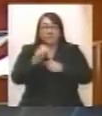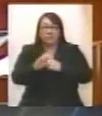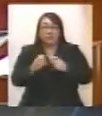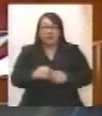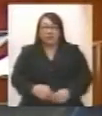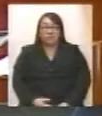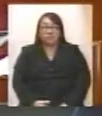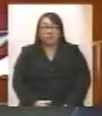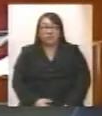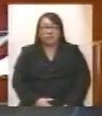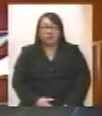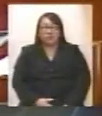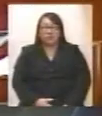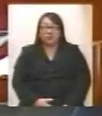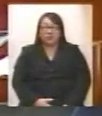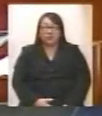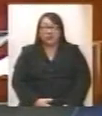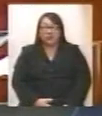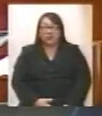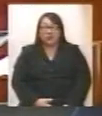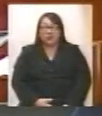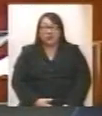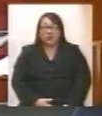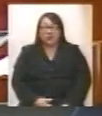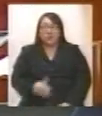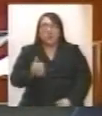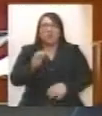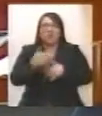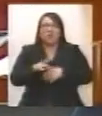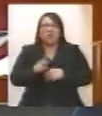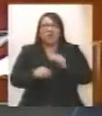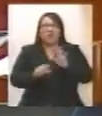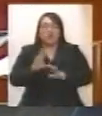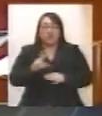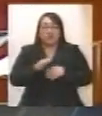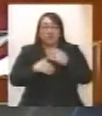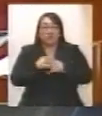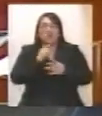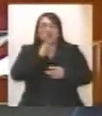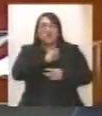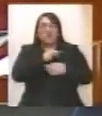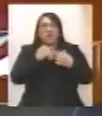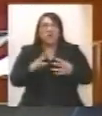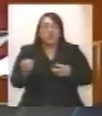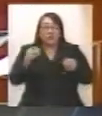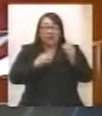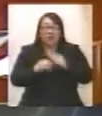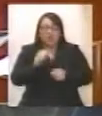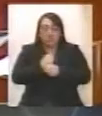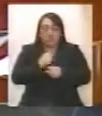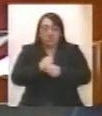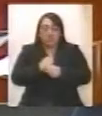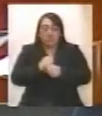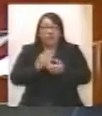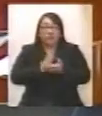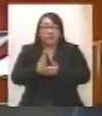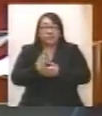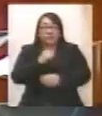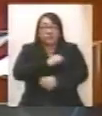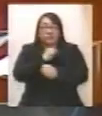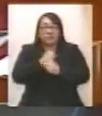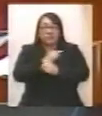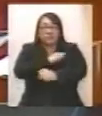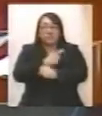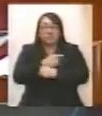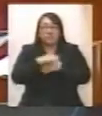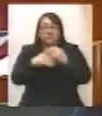ciudadano. A julio del 2015, todos los sectores del Ejecutivo habrán implementado acciones orientadas a fortalecer